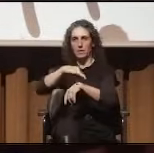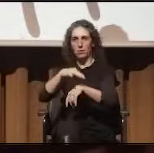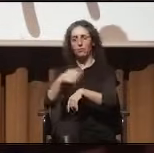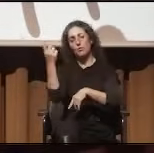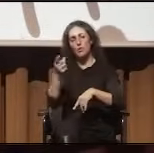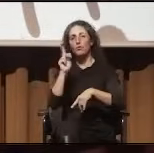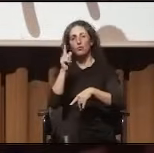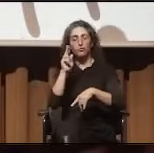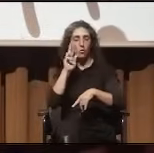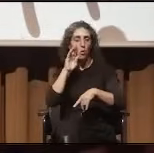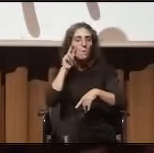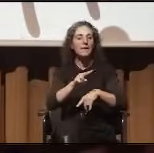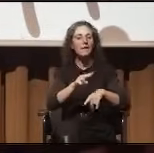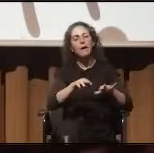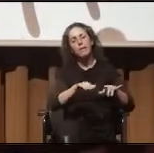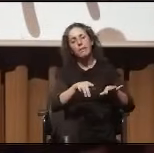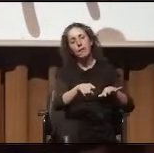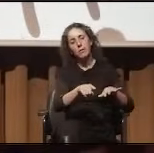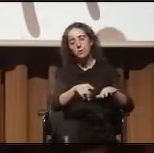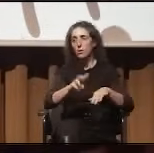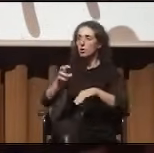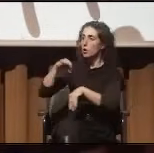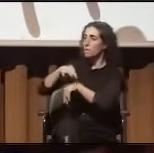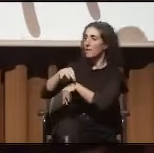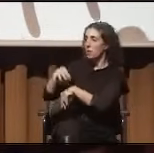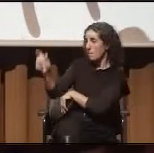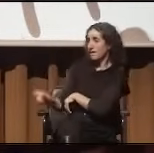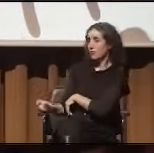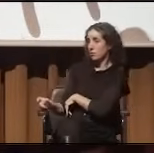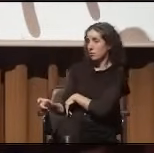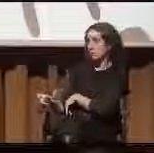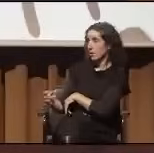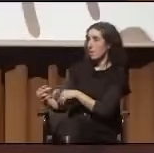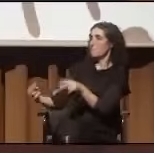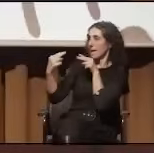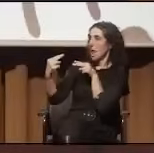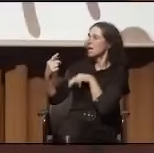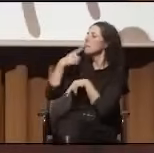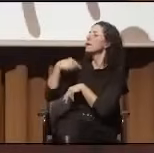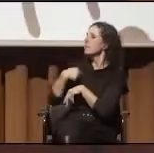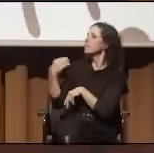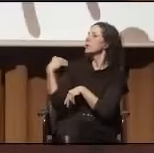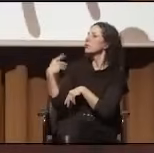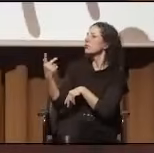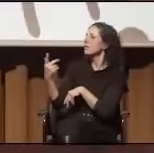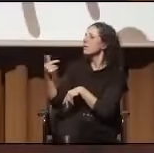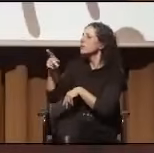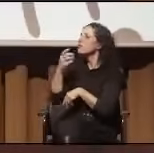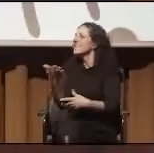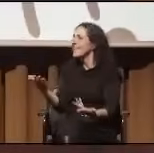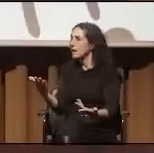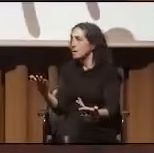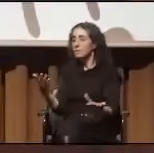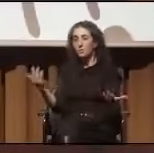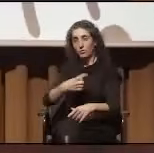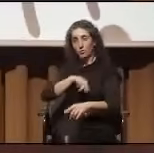las radiografías, y los médicos de personas, que me miran a mí y me preguntan, ¿cómo estás? Estos son los de paliativos. Claro, nosotros tenemos la suerte